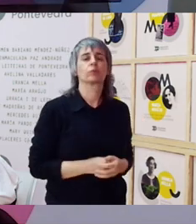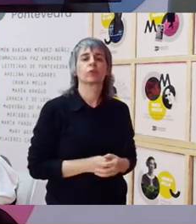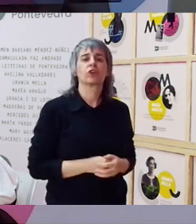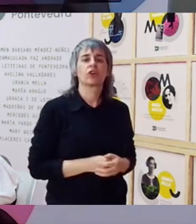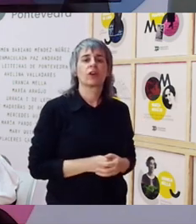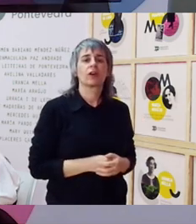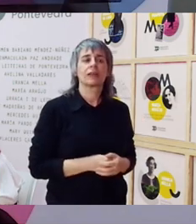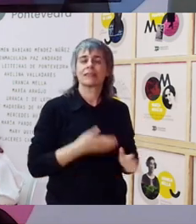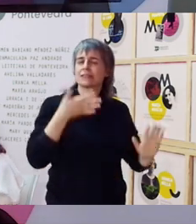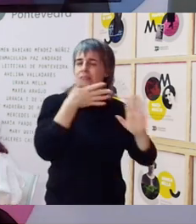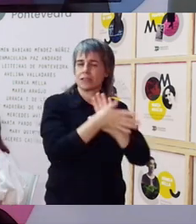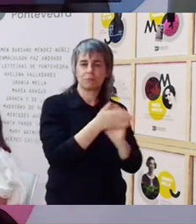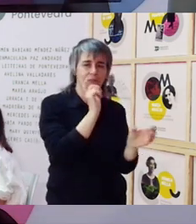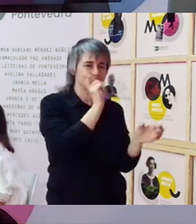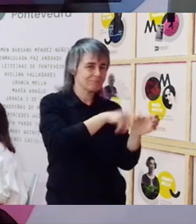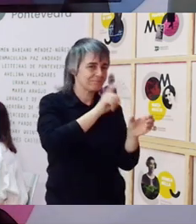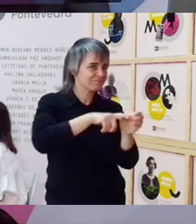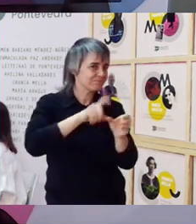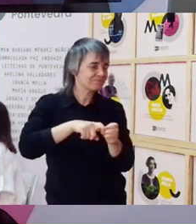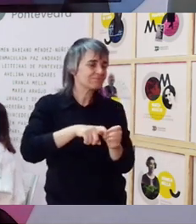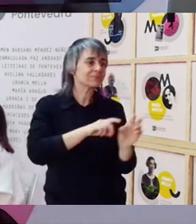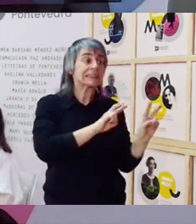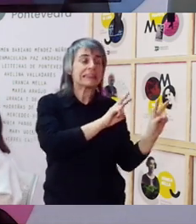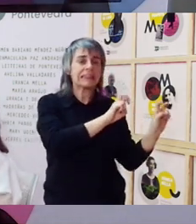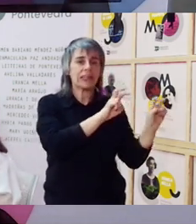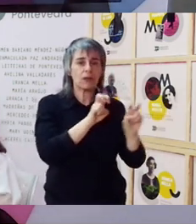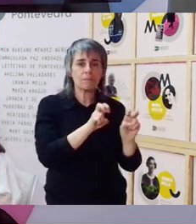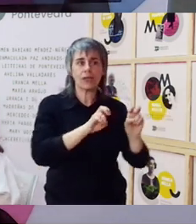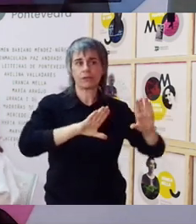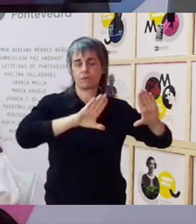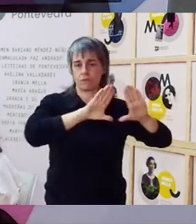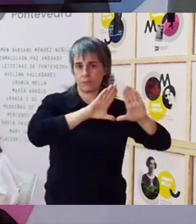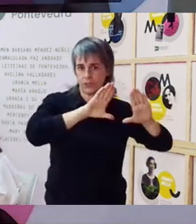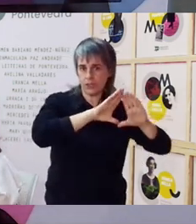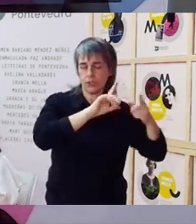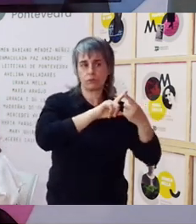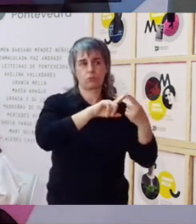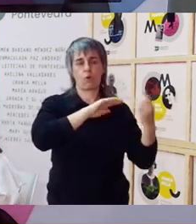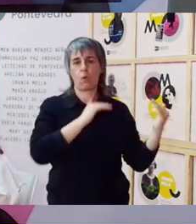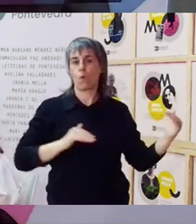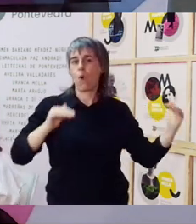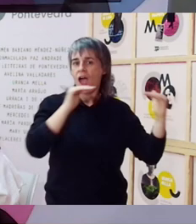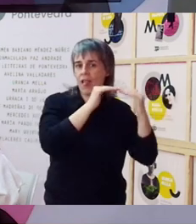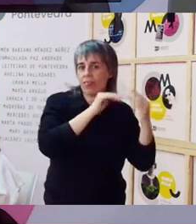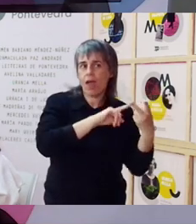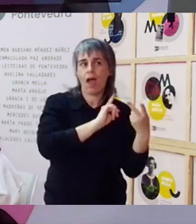sempre implicada en temas de feminismo, igualdade,